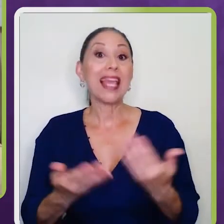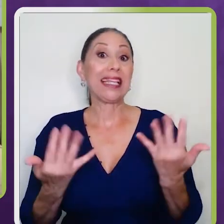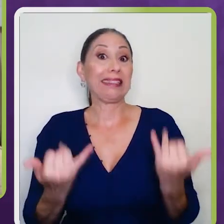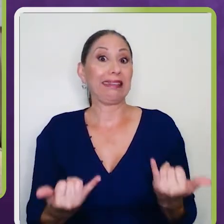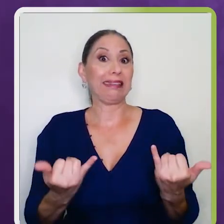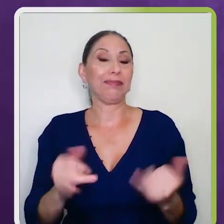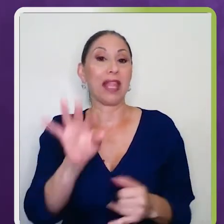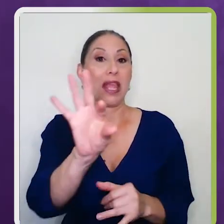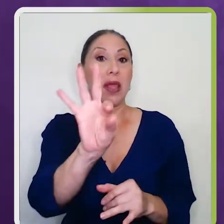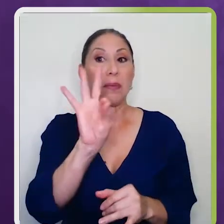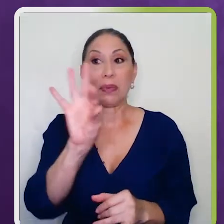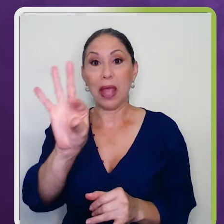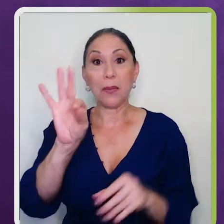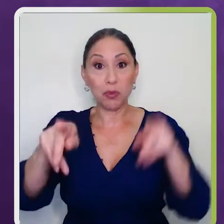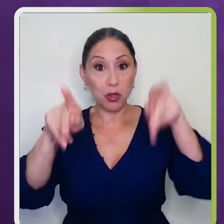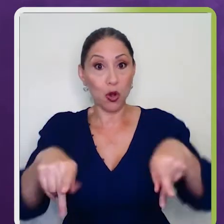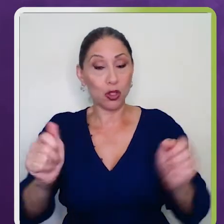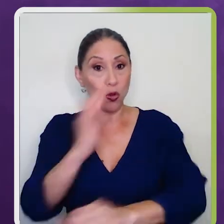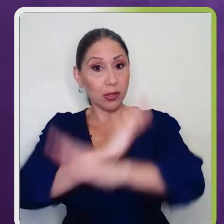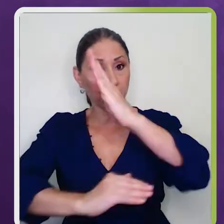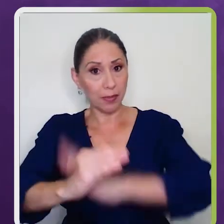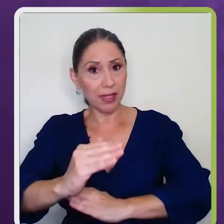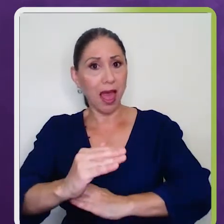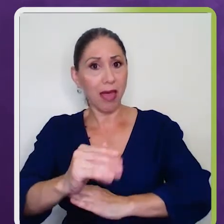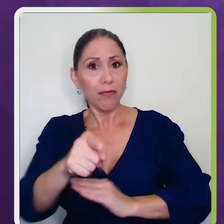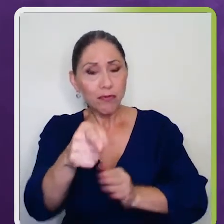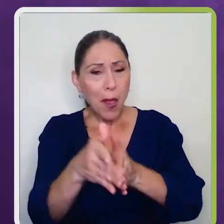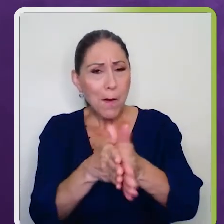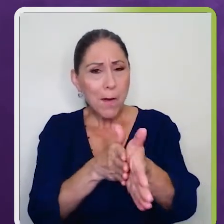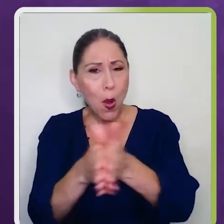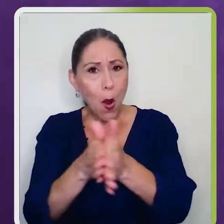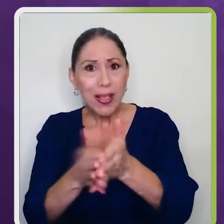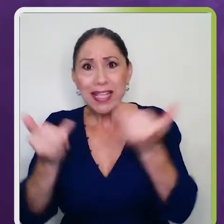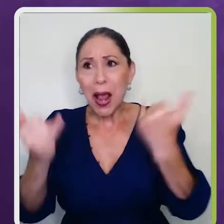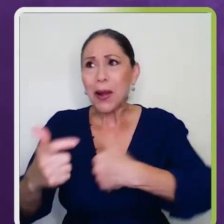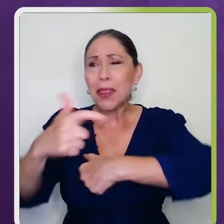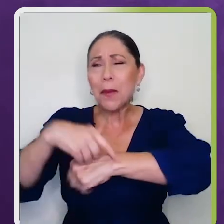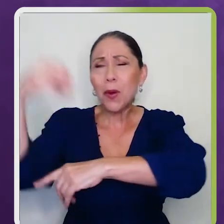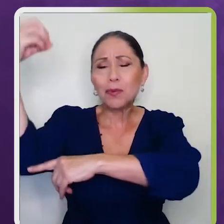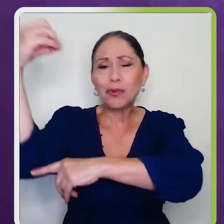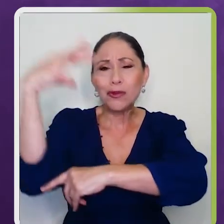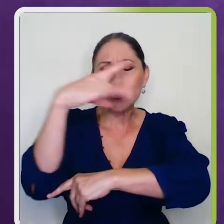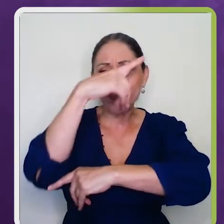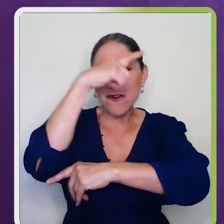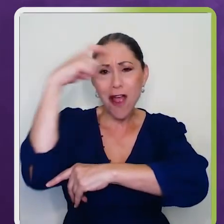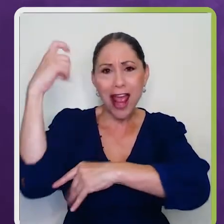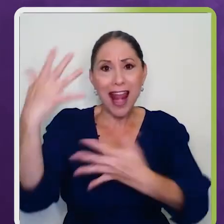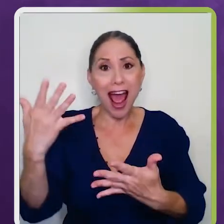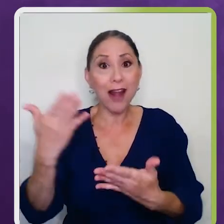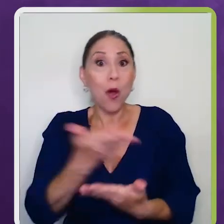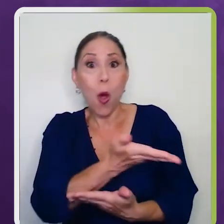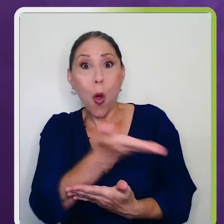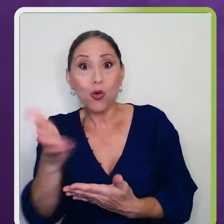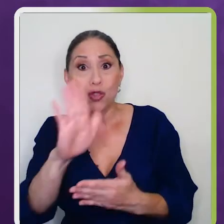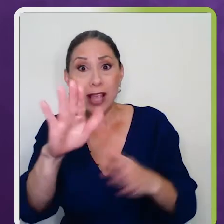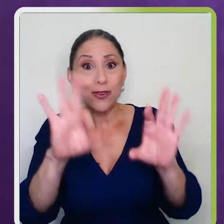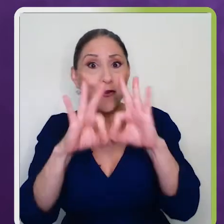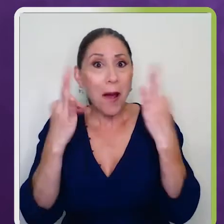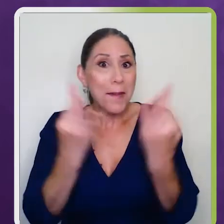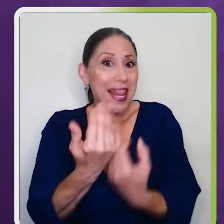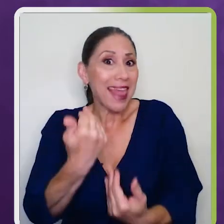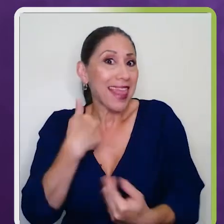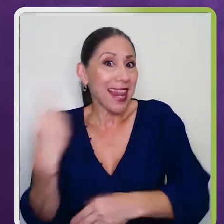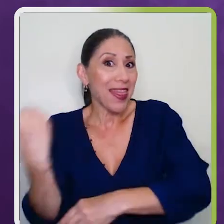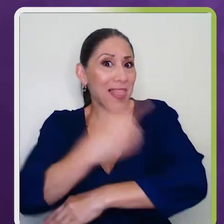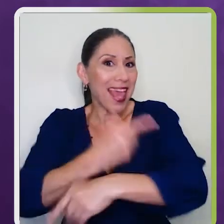invitando de una vez a las personas en condición de discapacidad que aprovechen el verano, quienes tengan en sus familias días